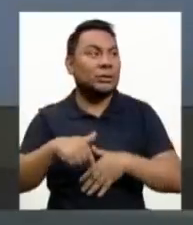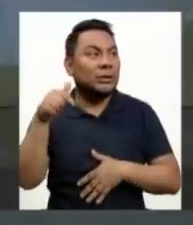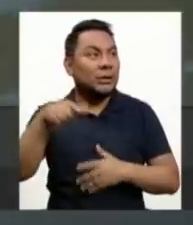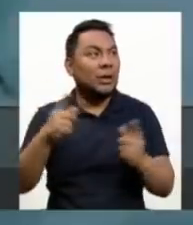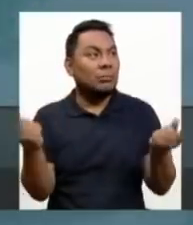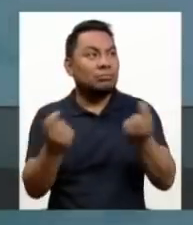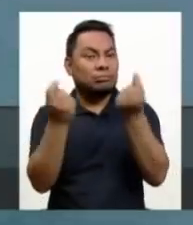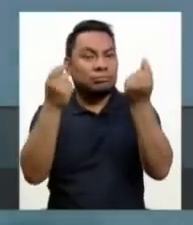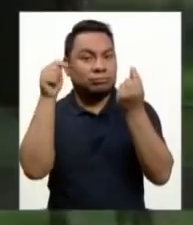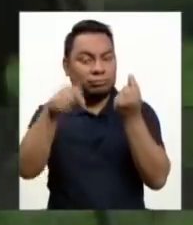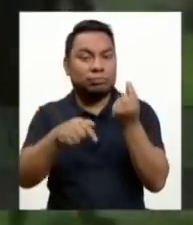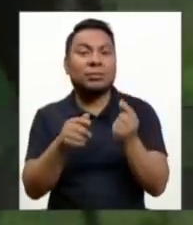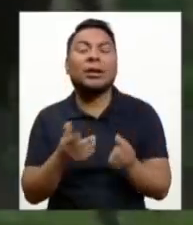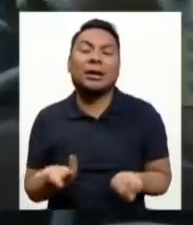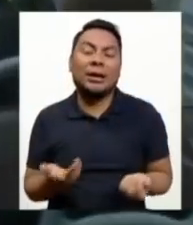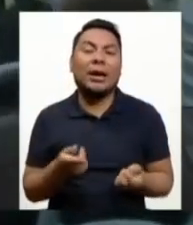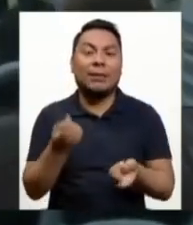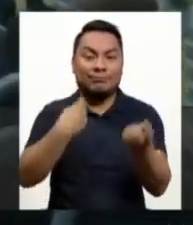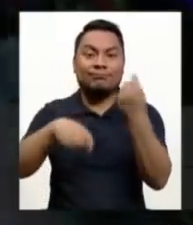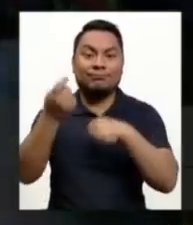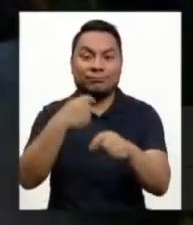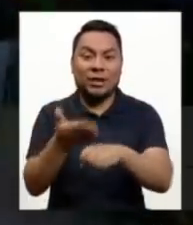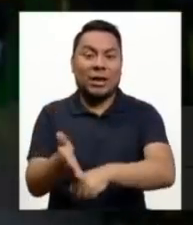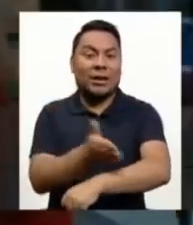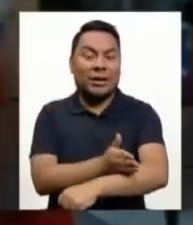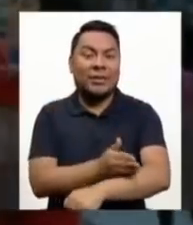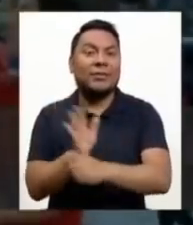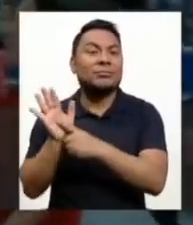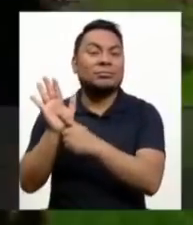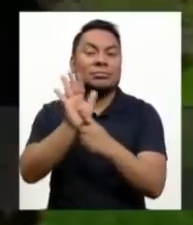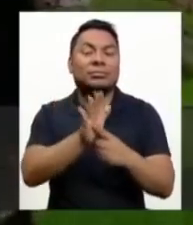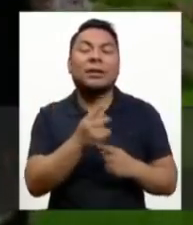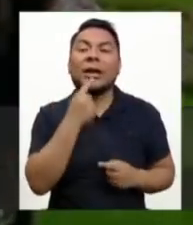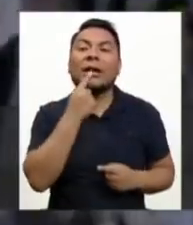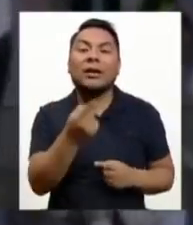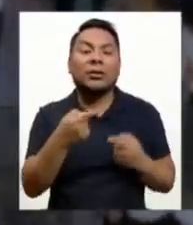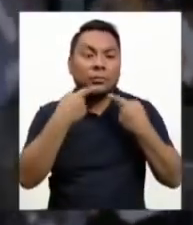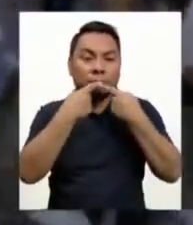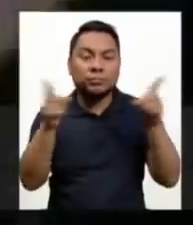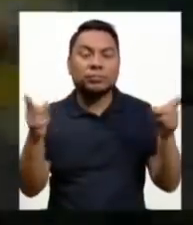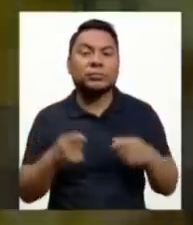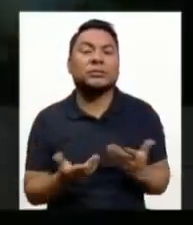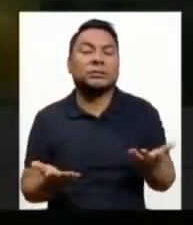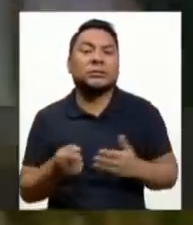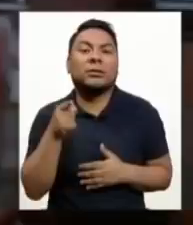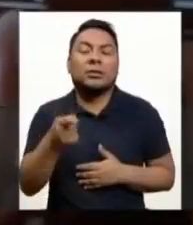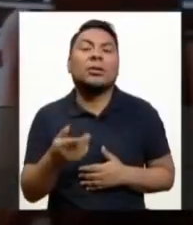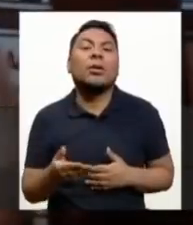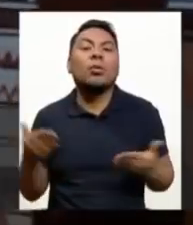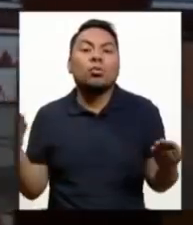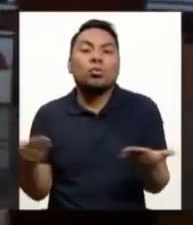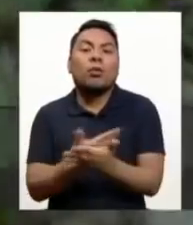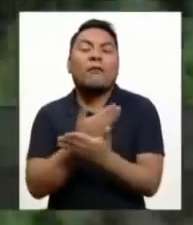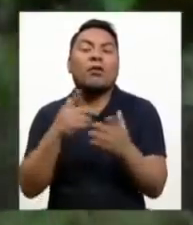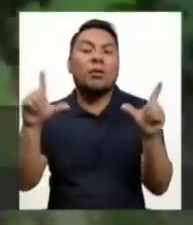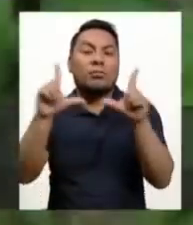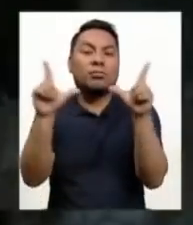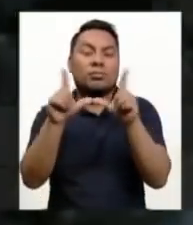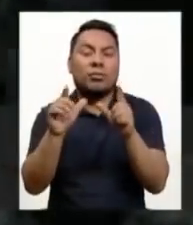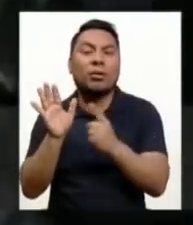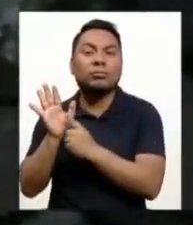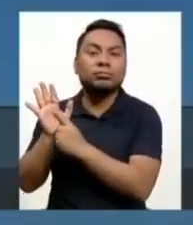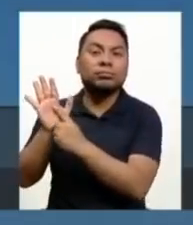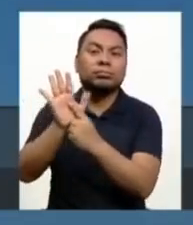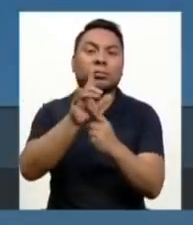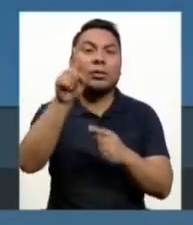evento, conocido como Preventa, se van a conocer ante los oficiadores algunos de los nuevos programas que se van a lanzar el